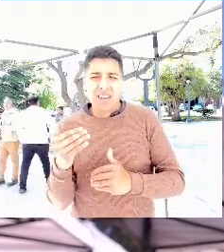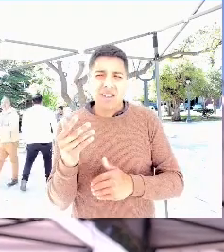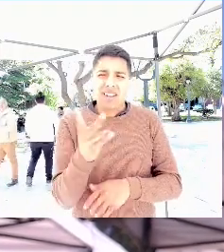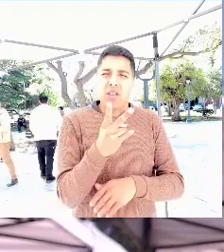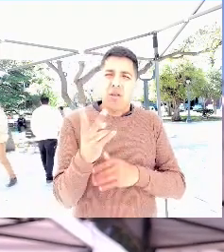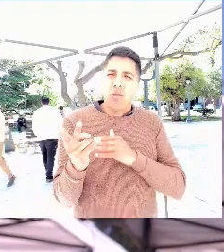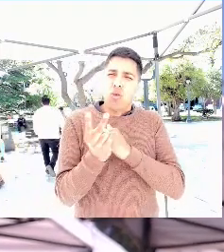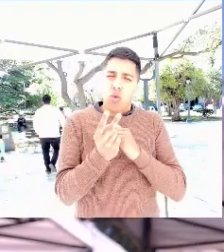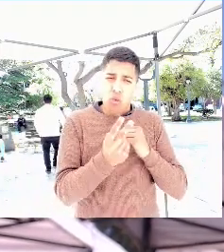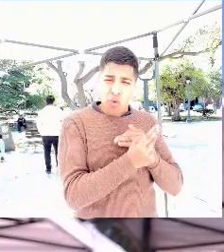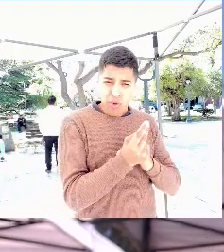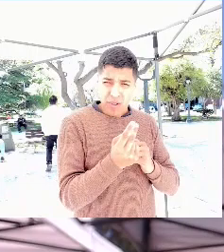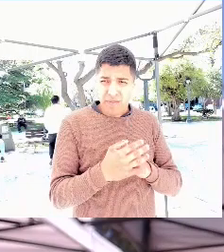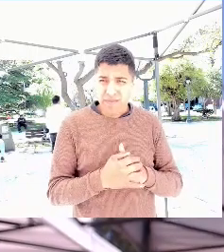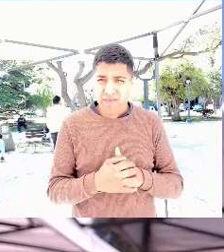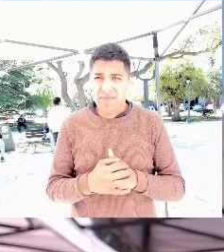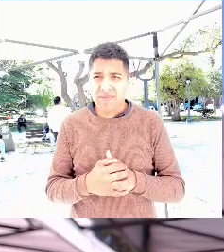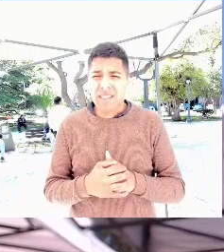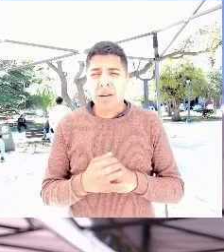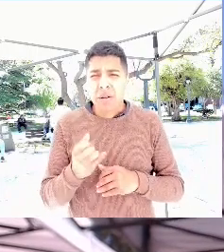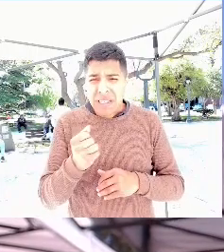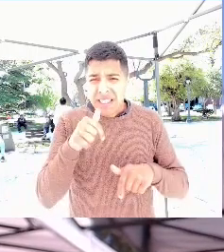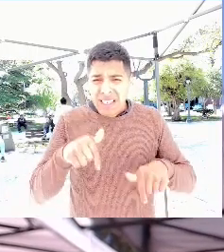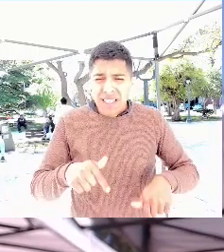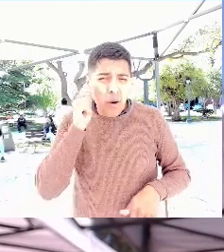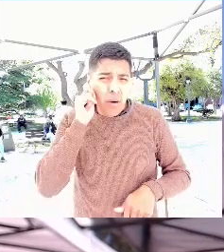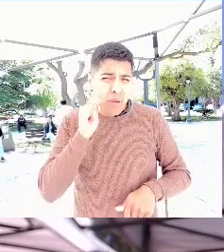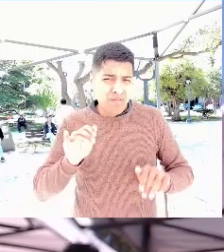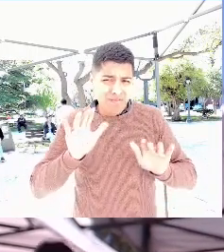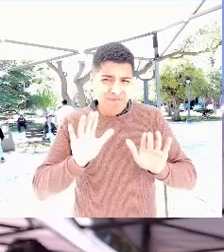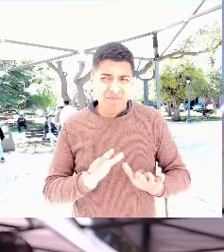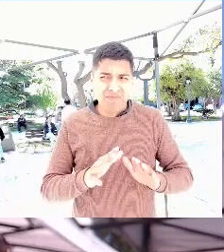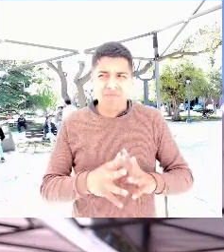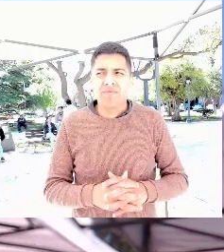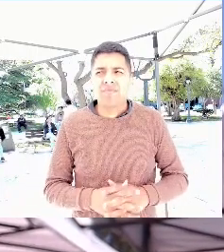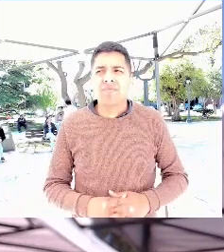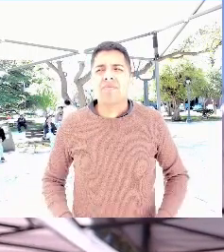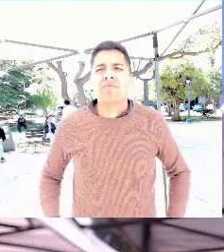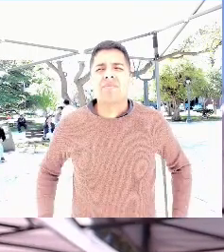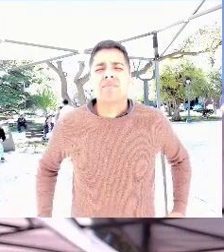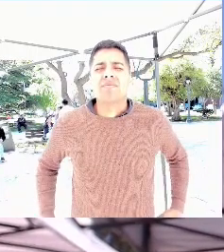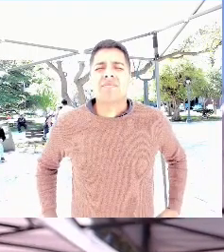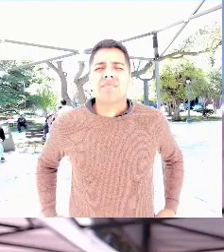cuidan, así que es muy bueno que estén acá en Godoy Cruz. Bueno, más o menos